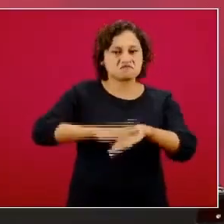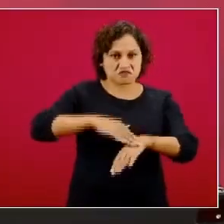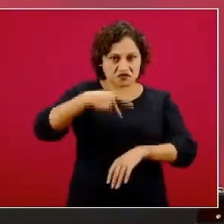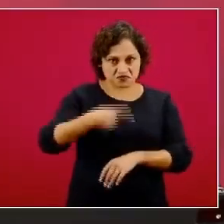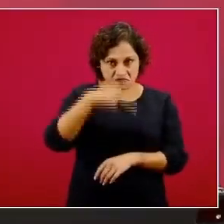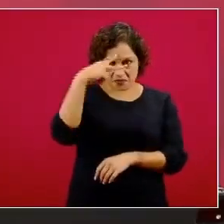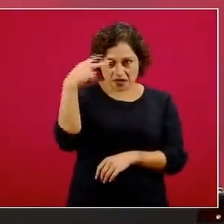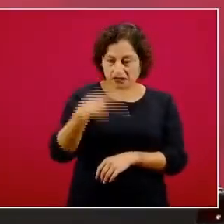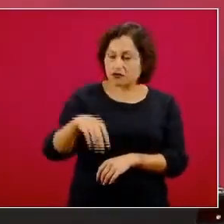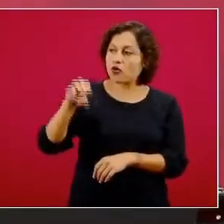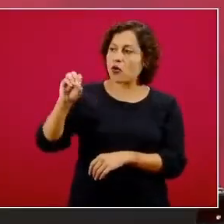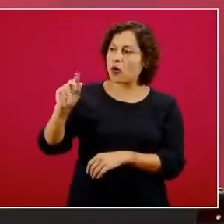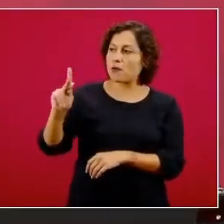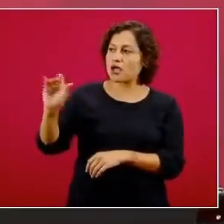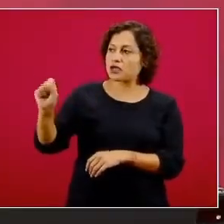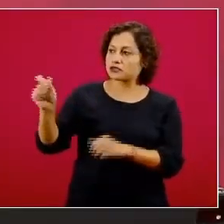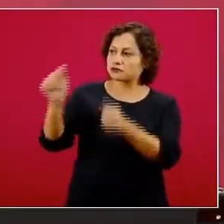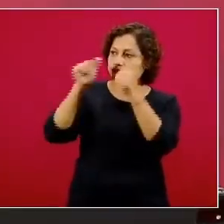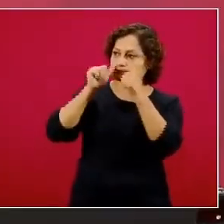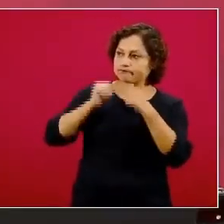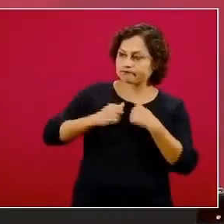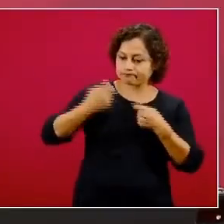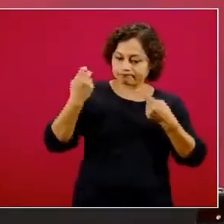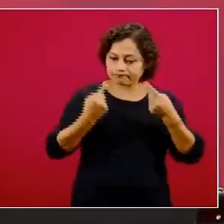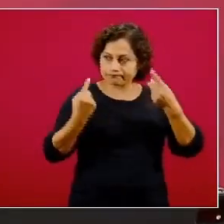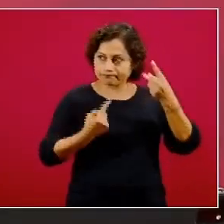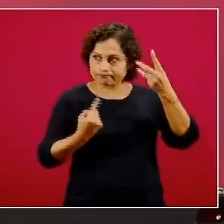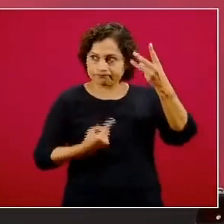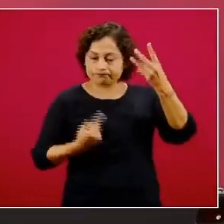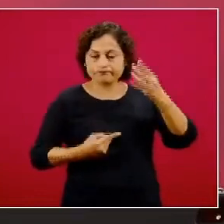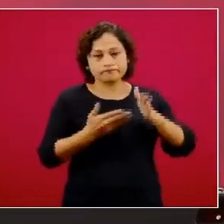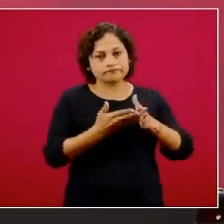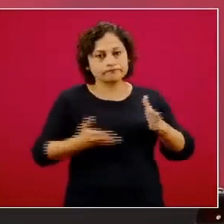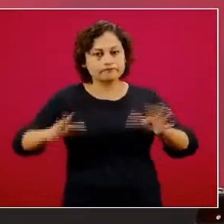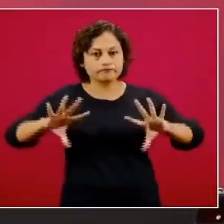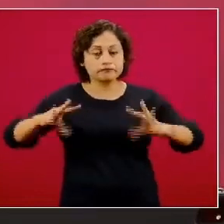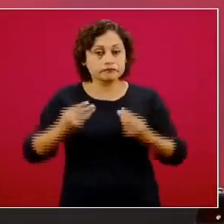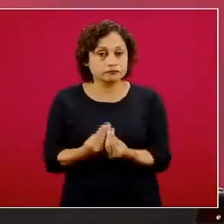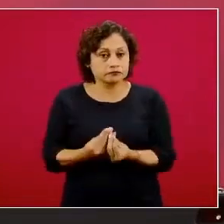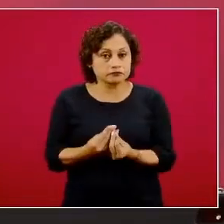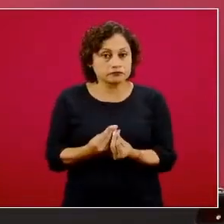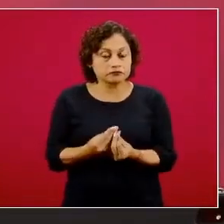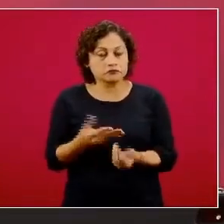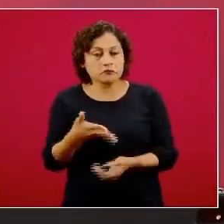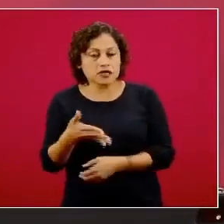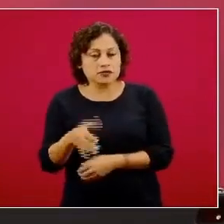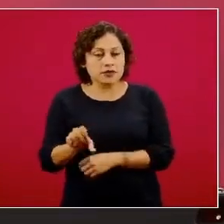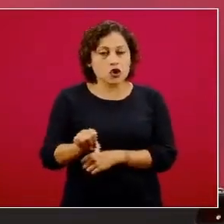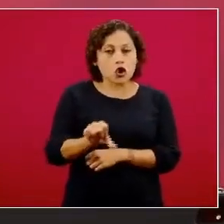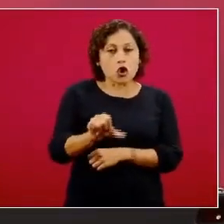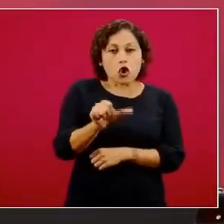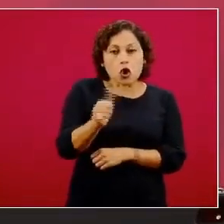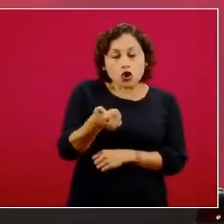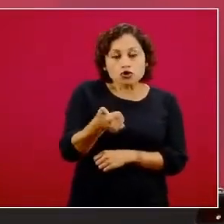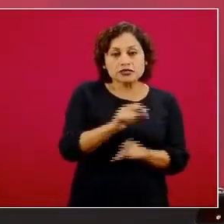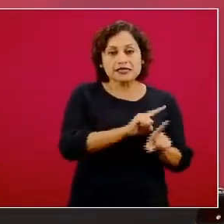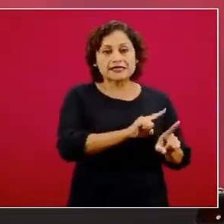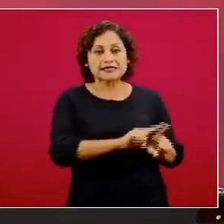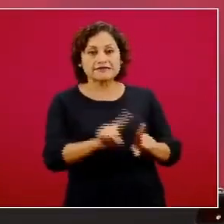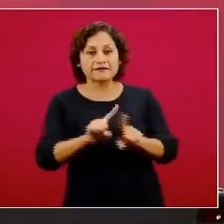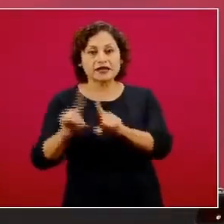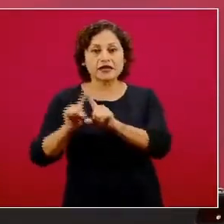Salud en todo el año, con un total de 11 eventos de salud